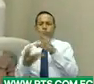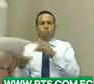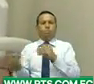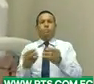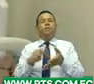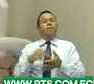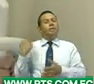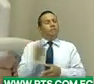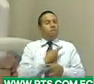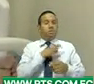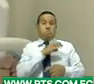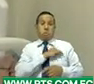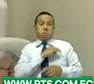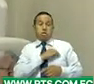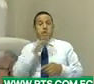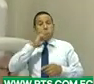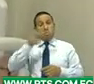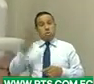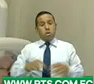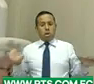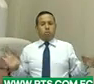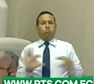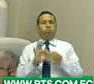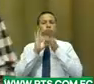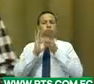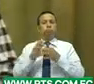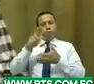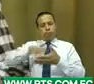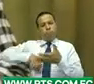Salud será de 2 meses, con